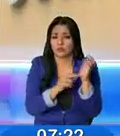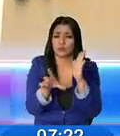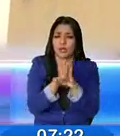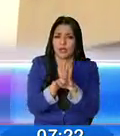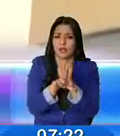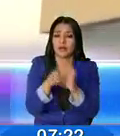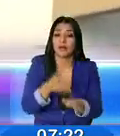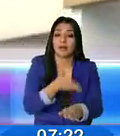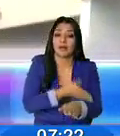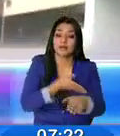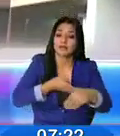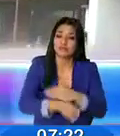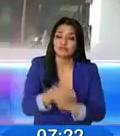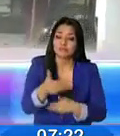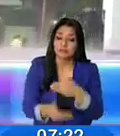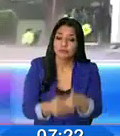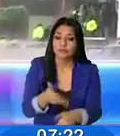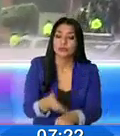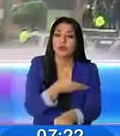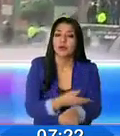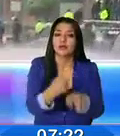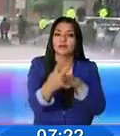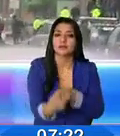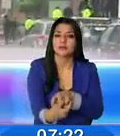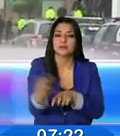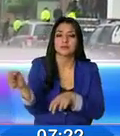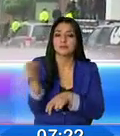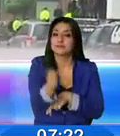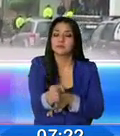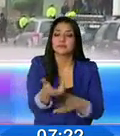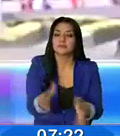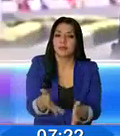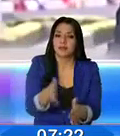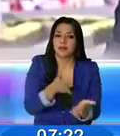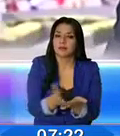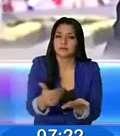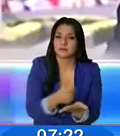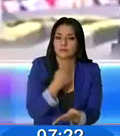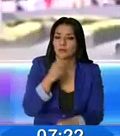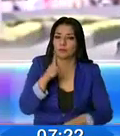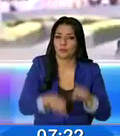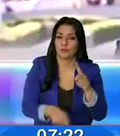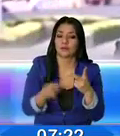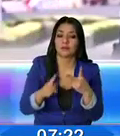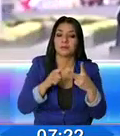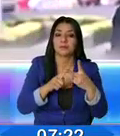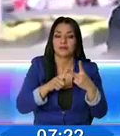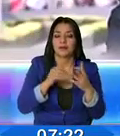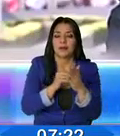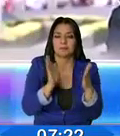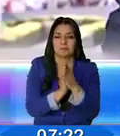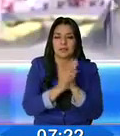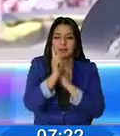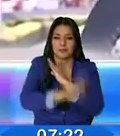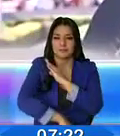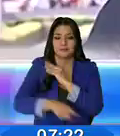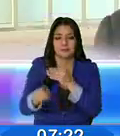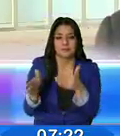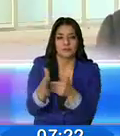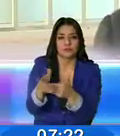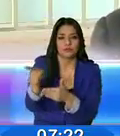no tuvieron acceso al proceso previo a la audiencia de vinculación y por la aplicación de las medidas cautelares en contra de